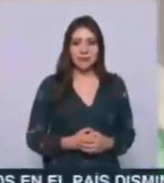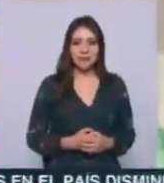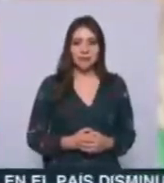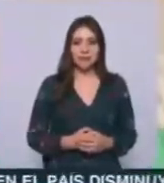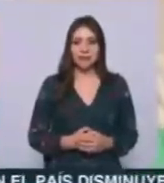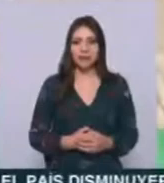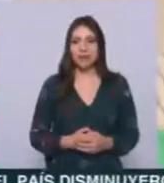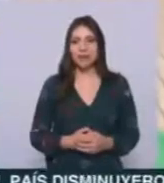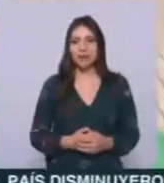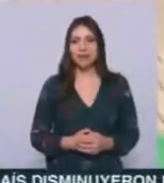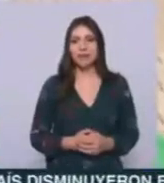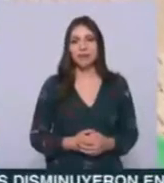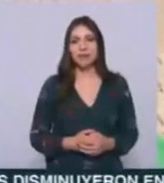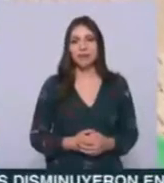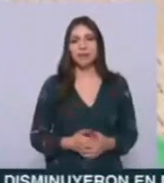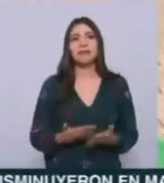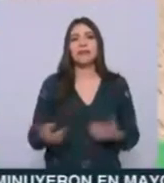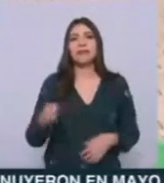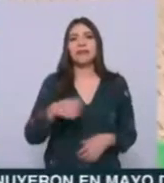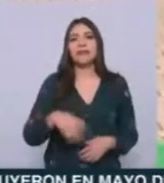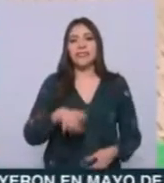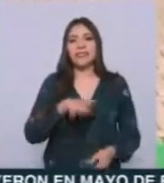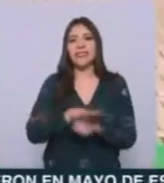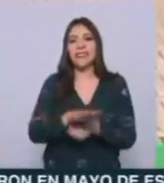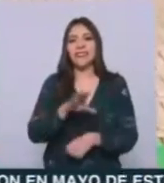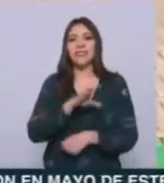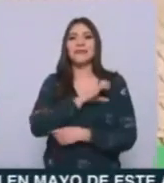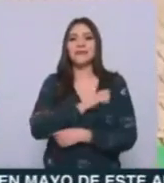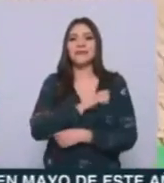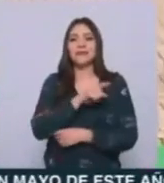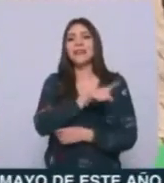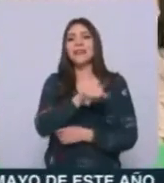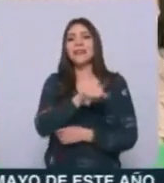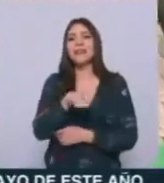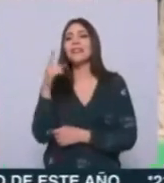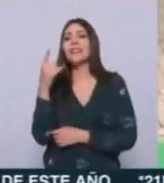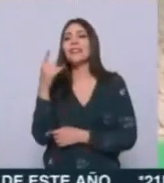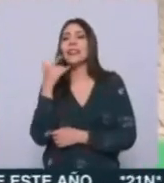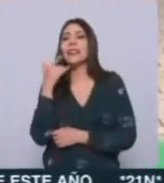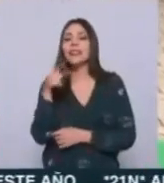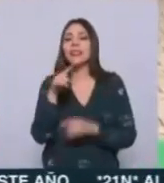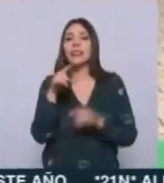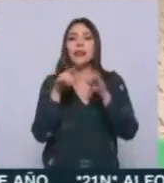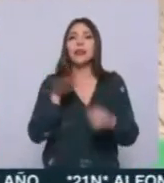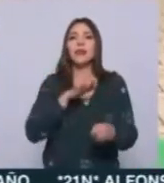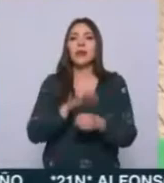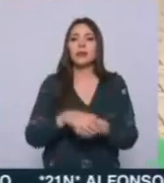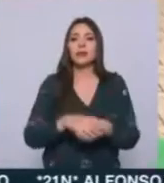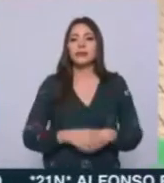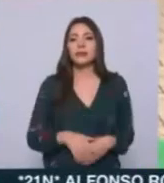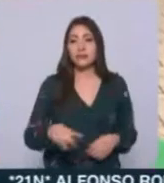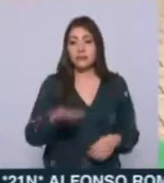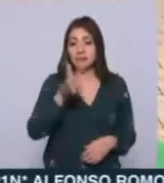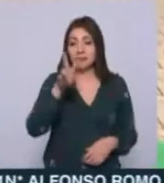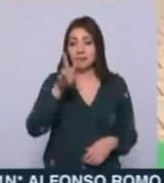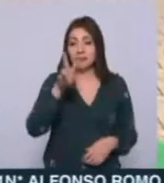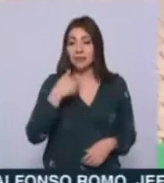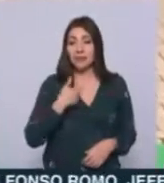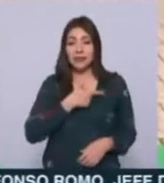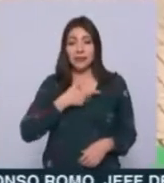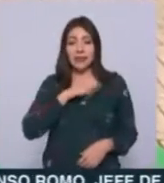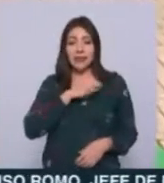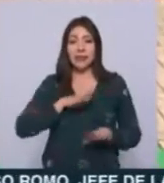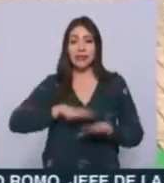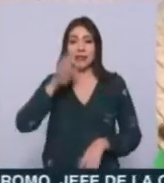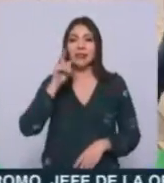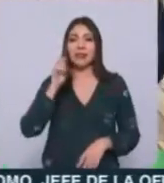Y bueno, Eric, hasta ahora, ¿cuál ha sido tu parte favorita de la FICA? La verdad es que este pabellón ha sido increíble, pero mi parte favorita definitivamente